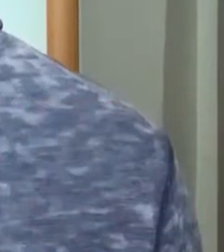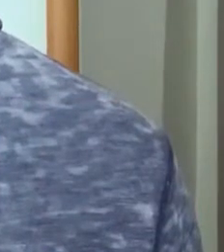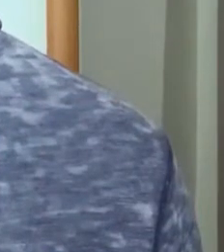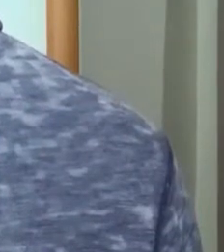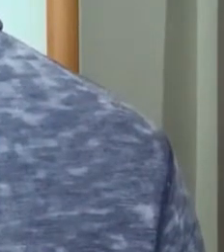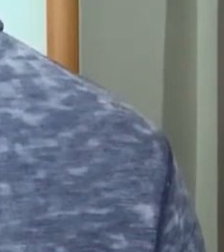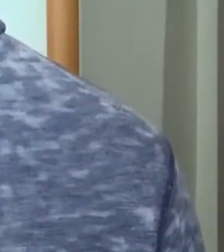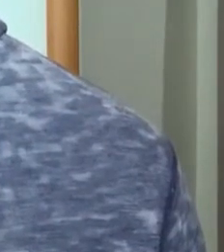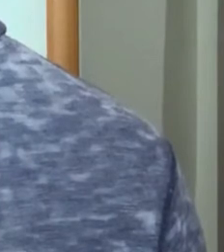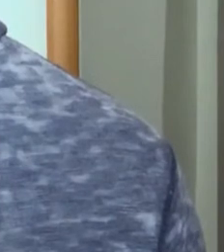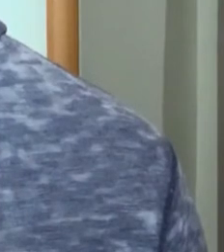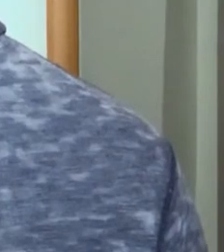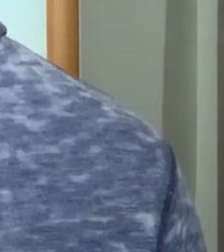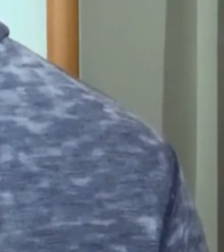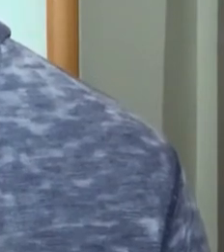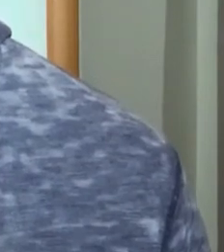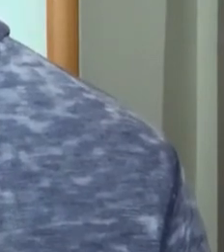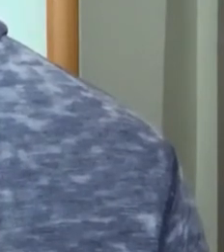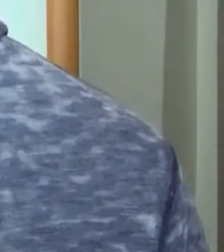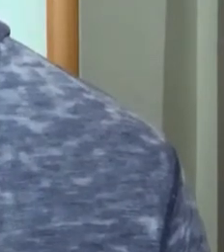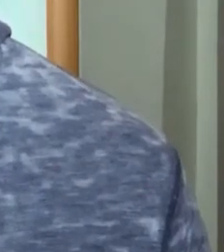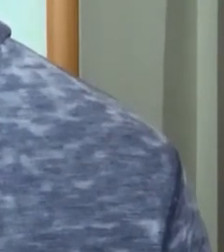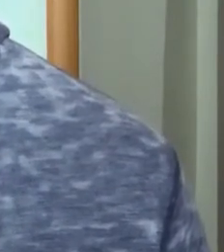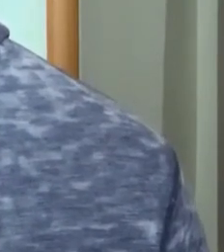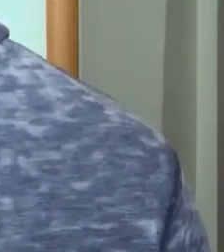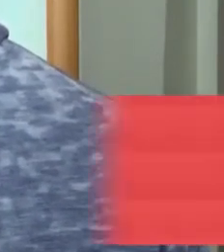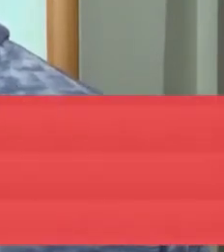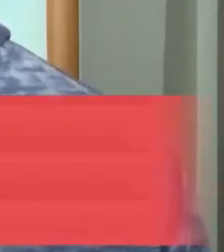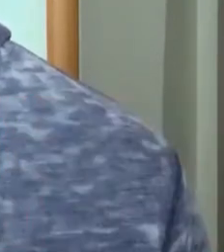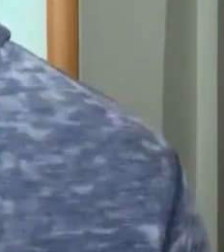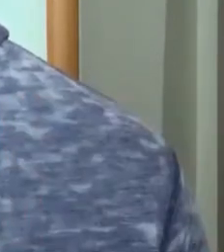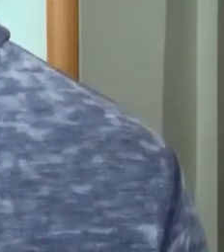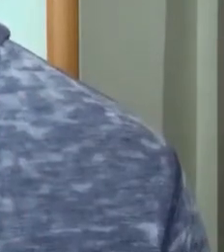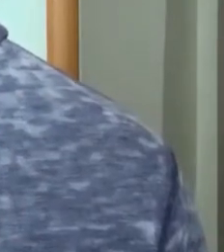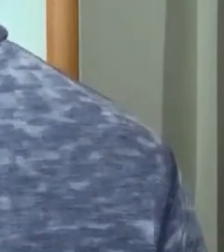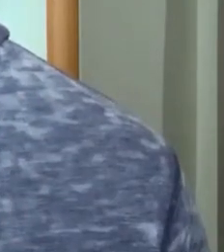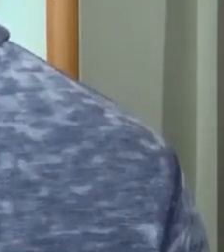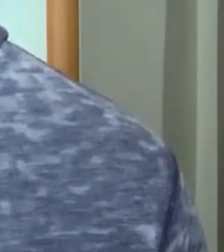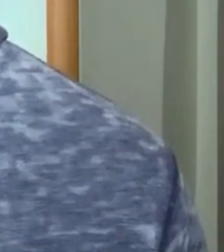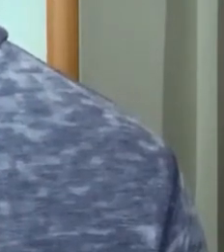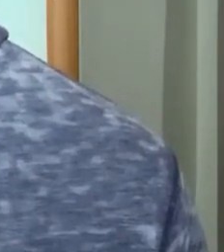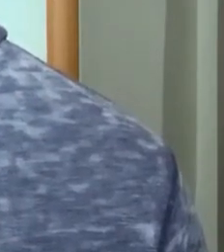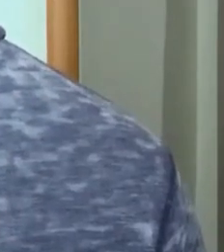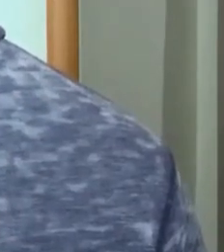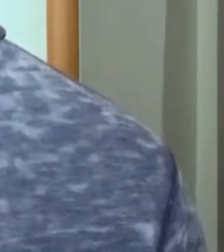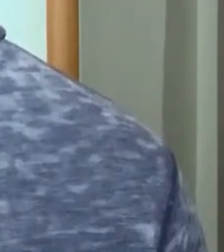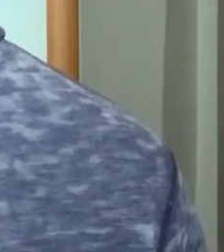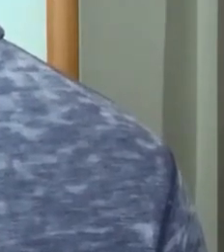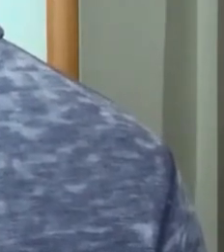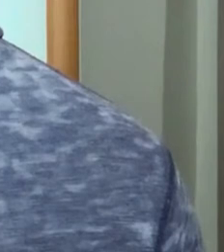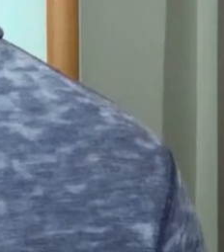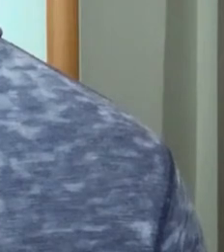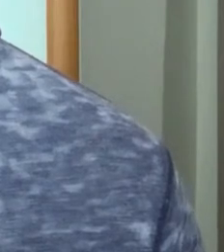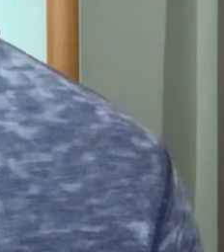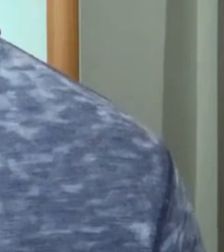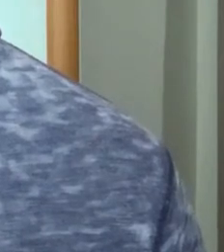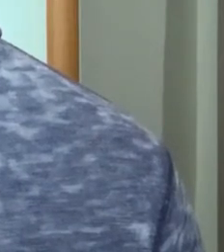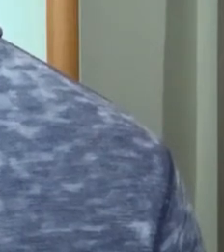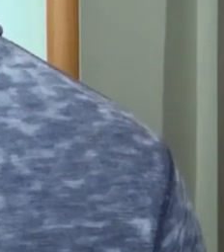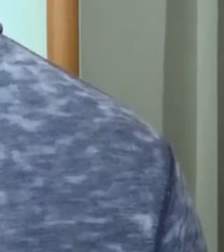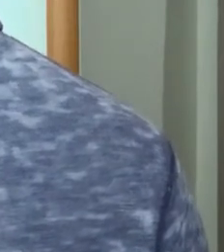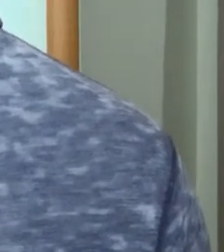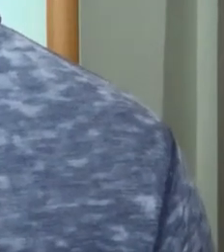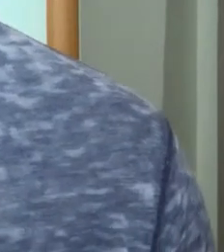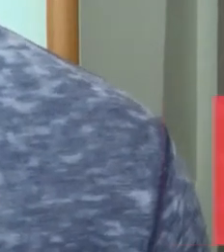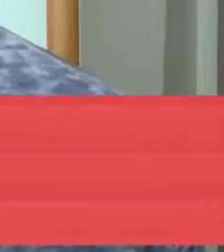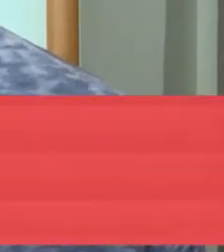Debemos protegernos del COVID-19 y para ello necesitamos no solo una dosis, sino las dos dosis de